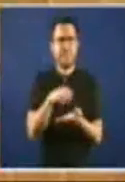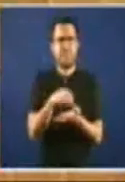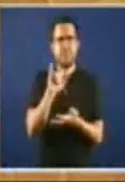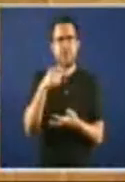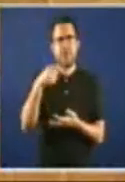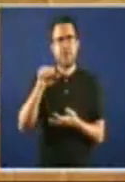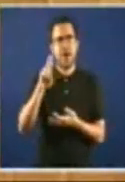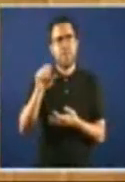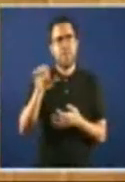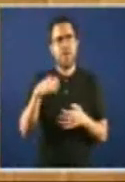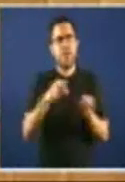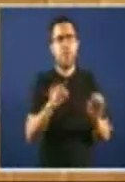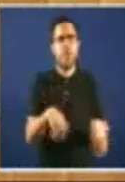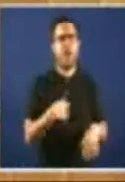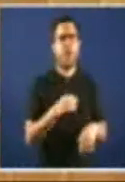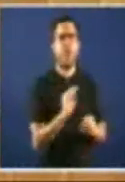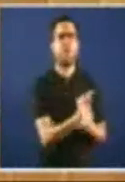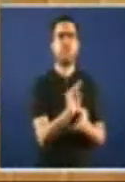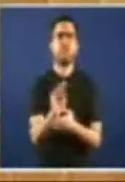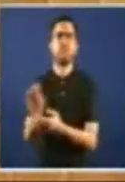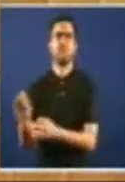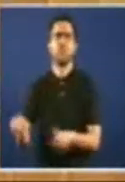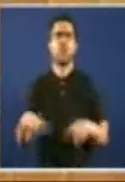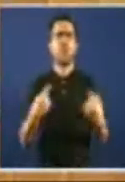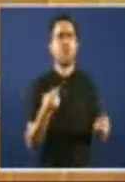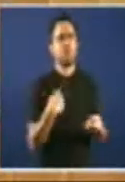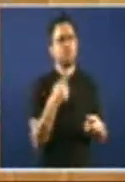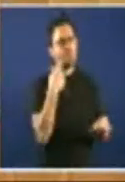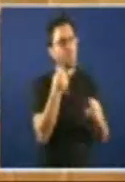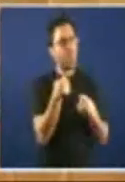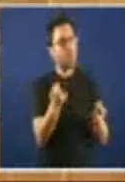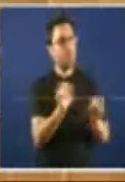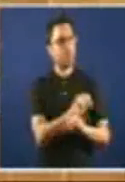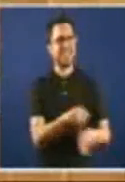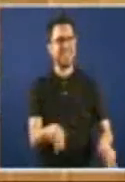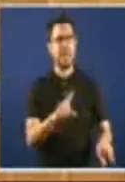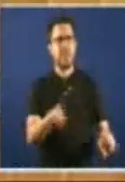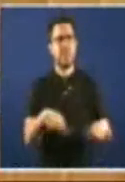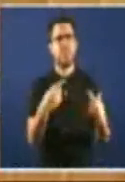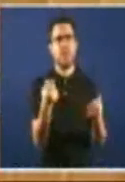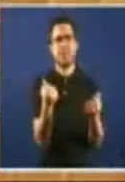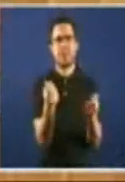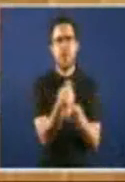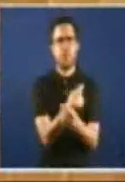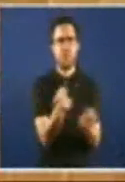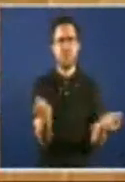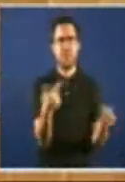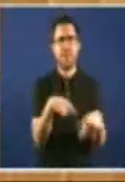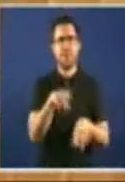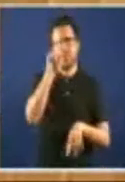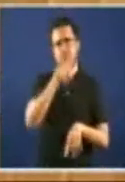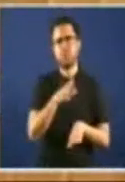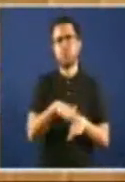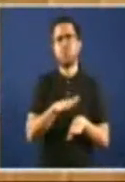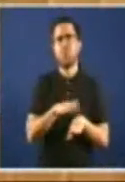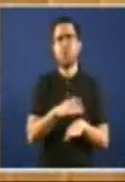fiscalizamos Cada un que faga O que sea Despois desaparecen Os cartos E non sabemos Por que empresas Que cobraron Millóns Da xunta